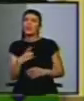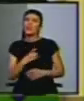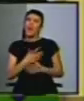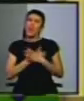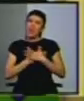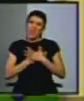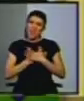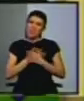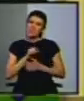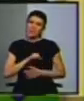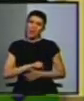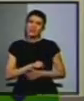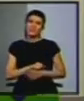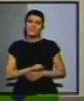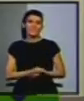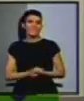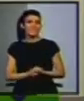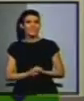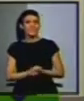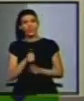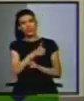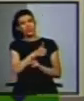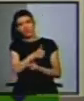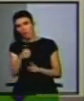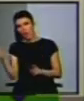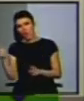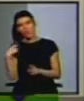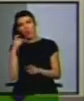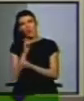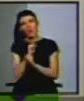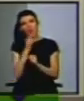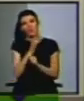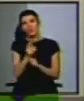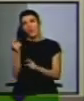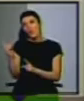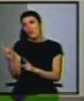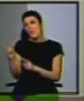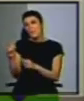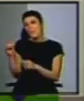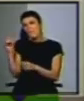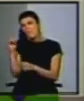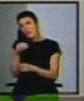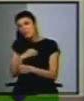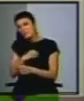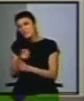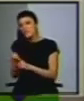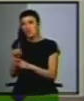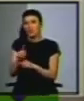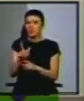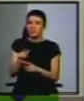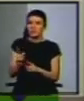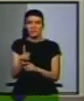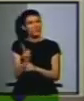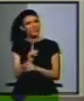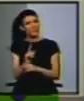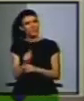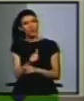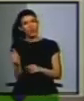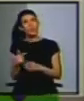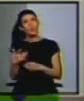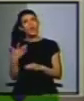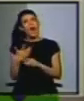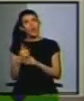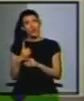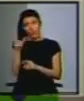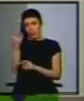Todas. No puedo decir que una me dolió más que otra, porque efectivamente, por ejemplo, había una persona